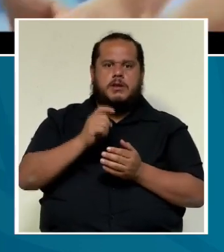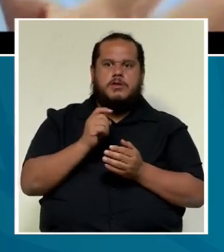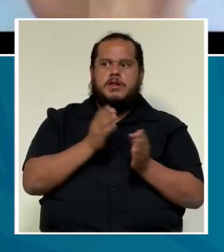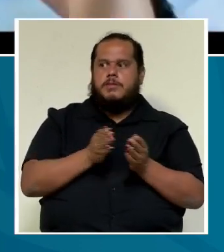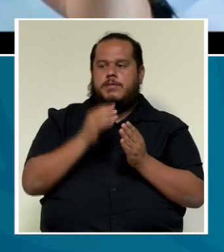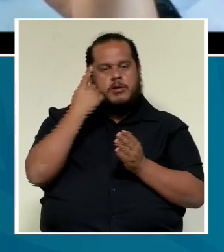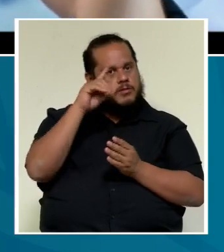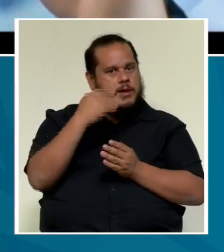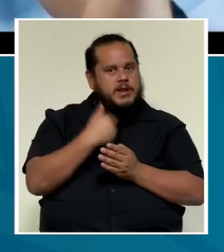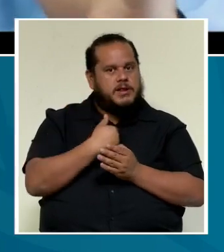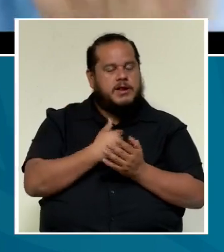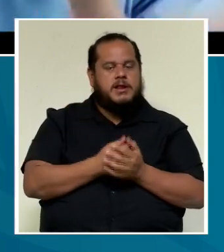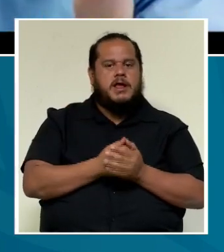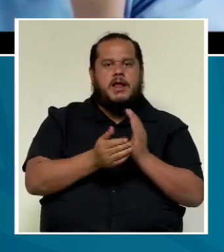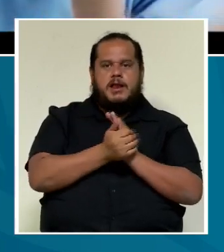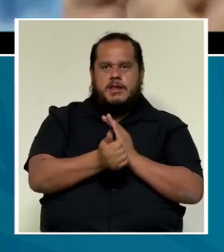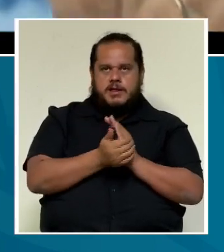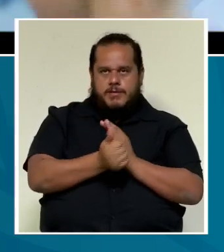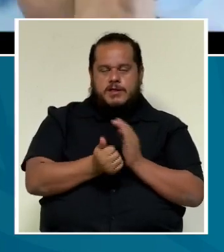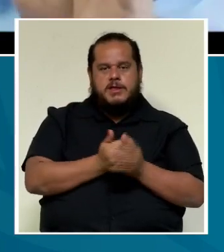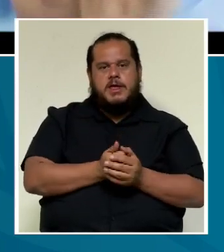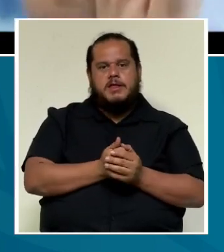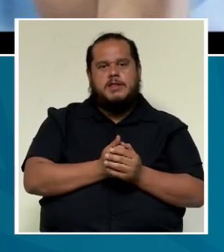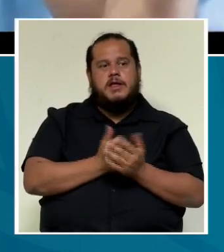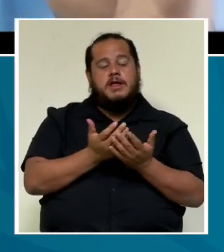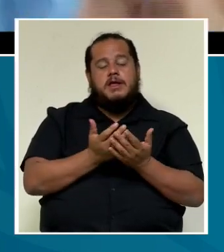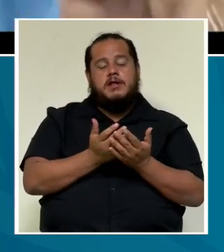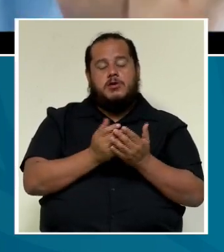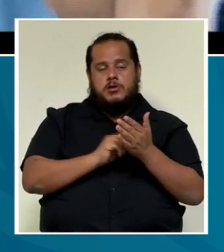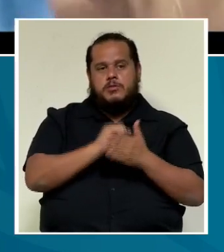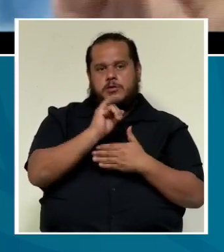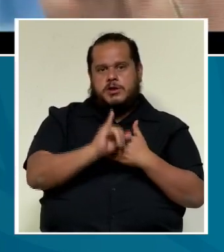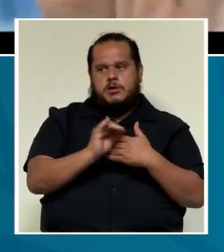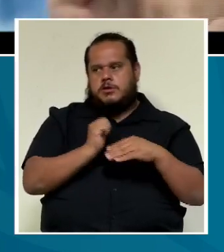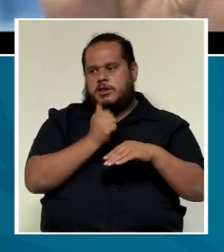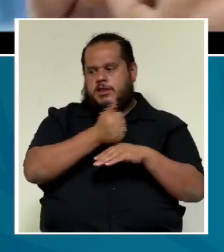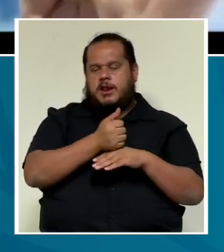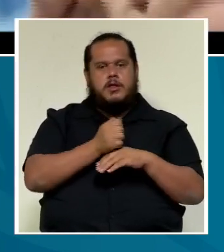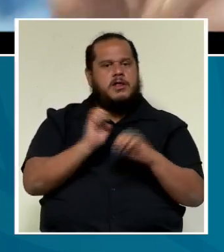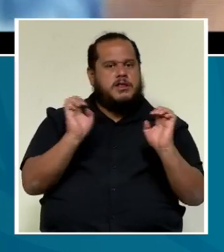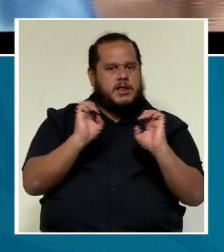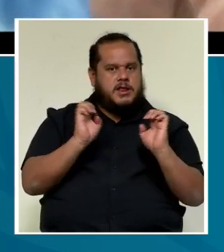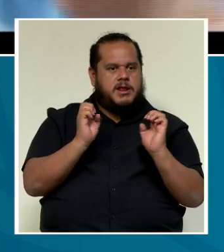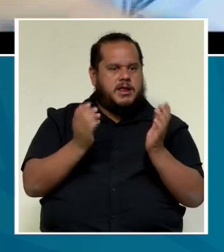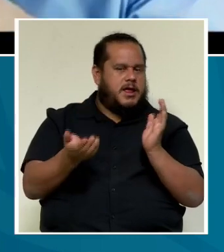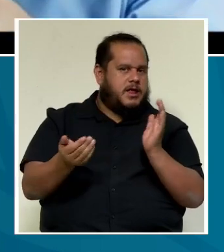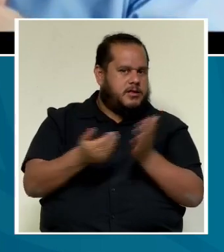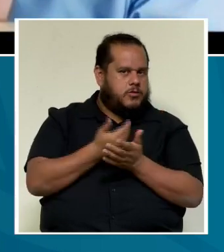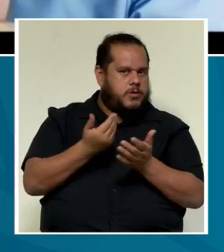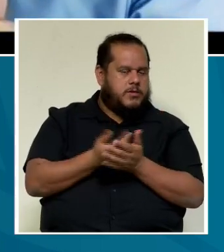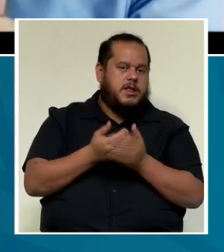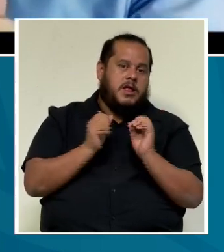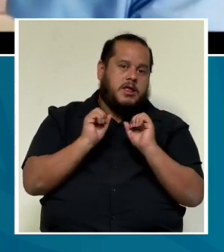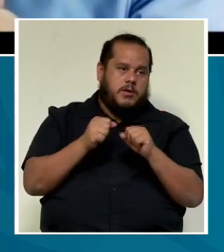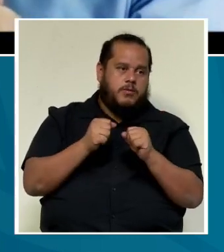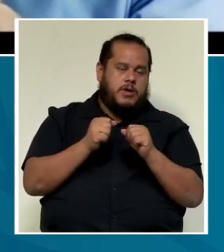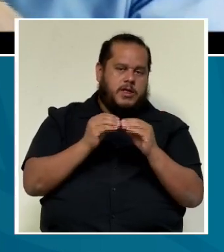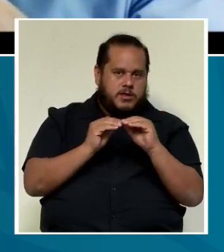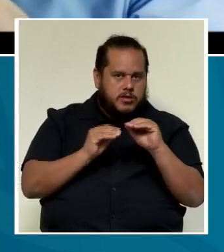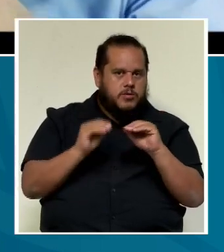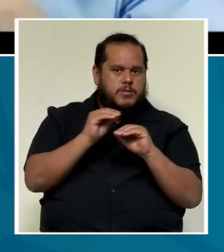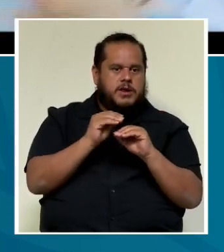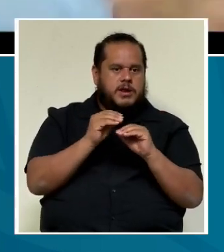para tener las capacidades de los proyectos instalados de energía renovable que eventualmente puedan suplir la